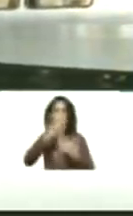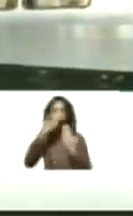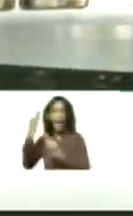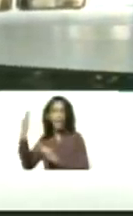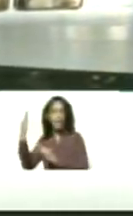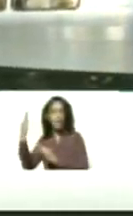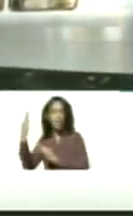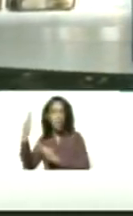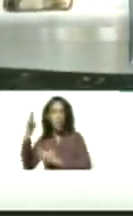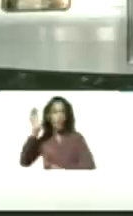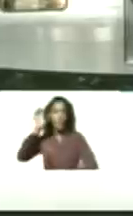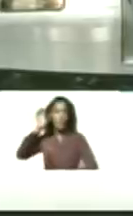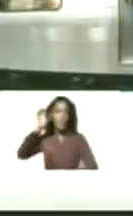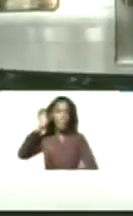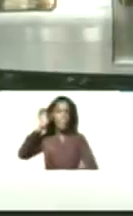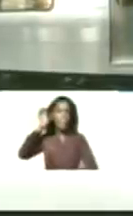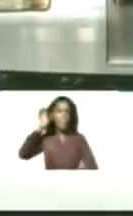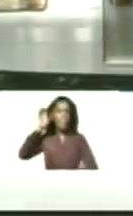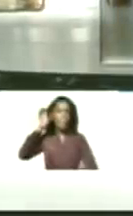desde Patrio?